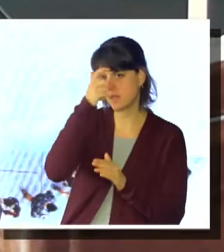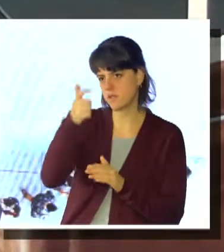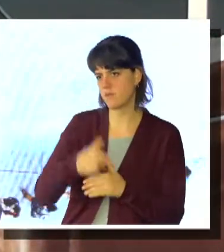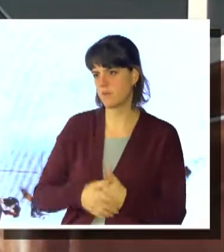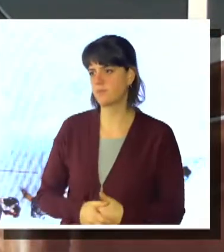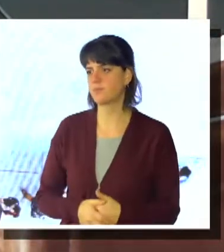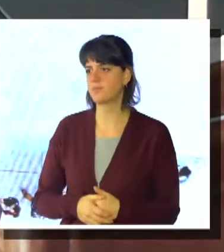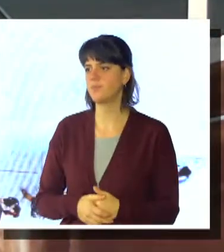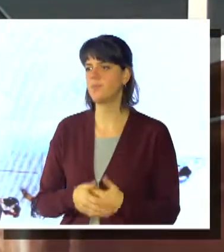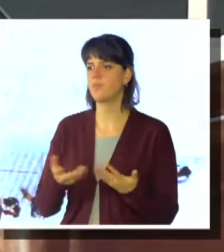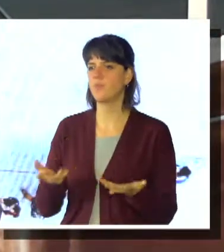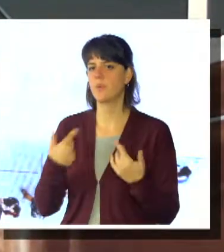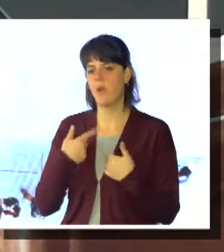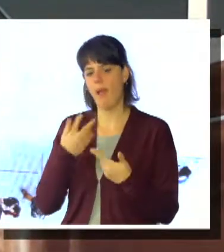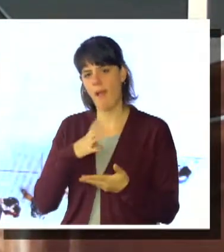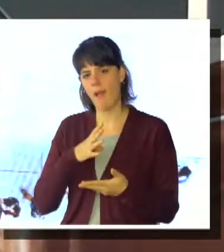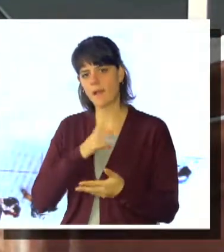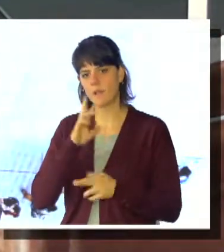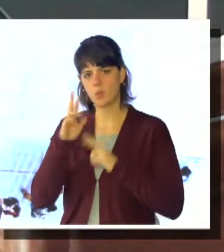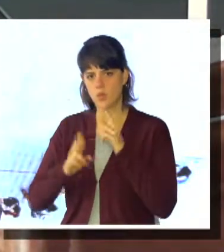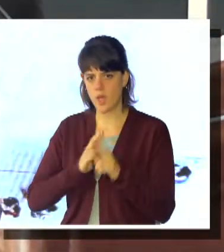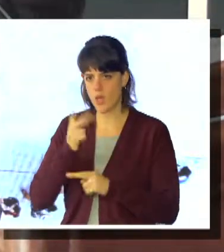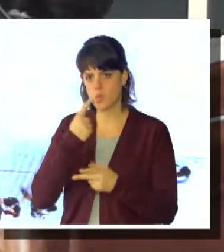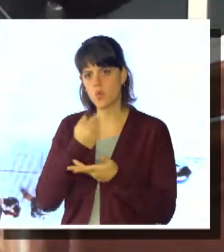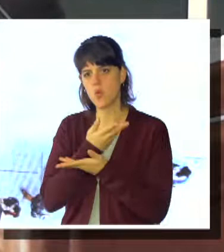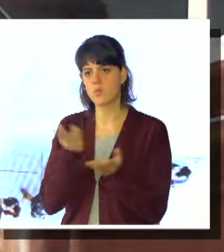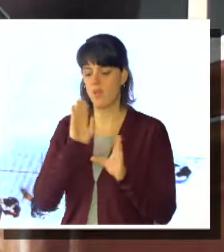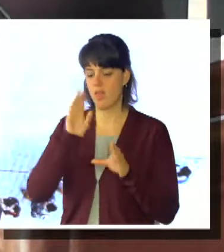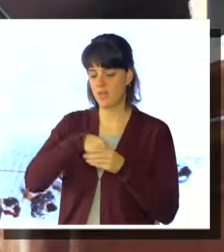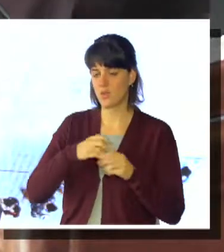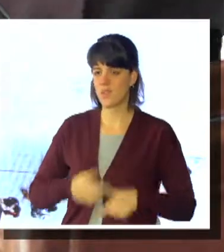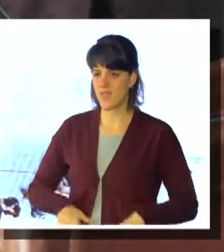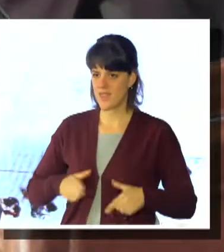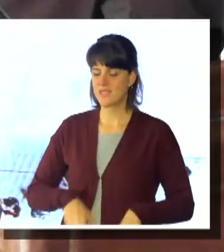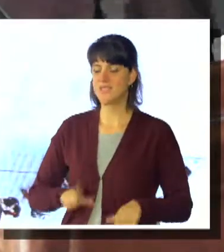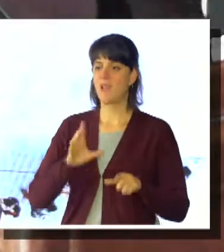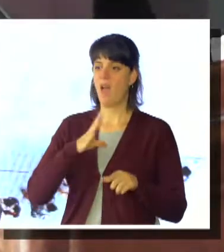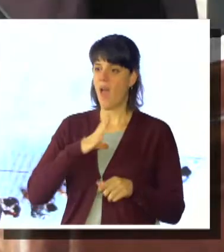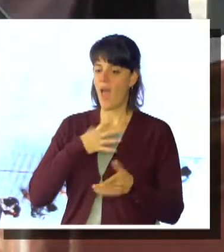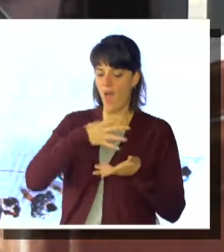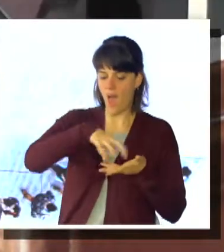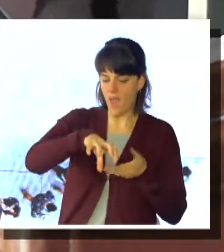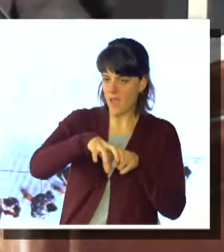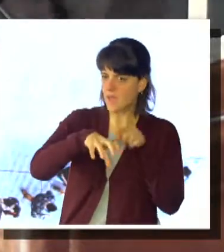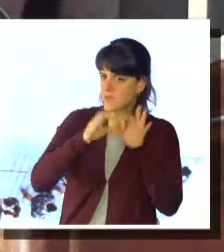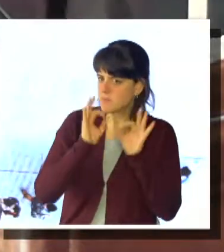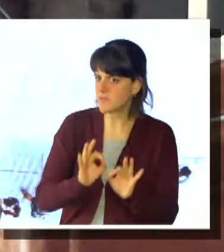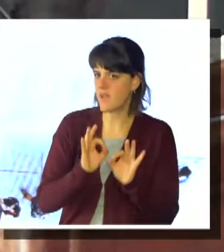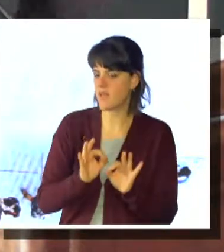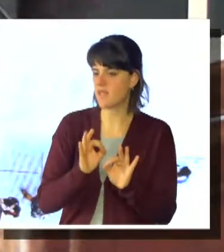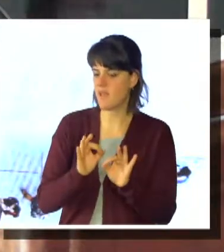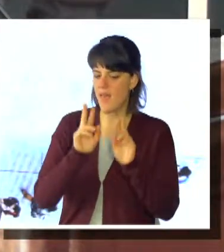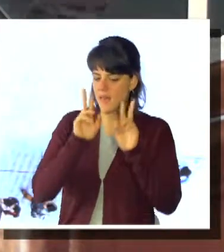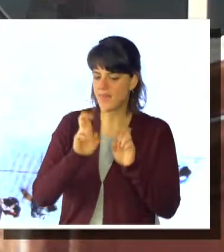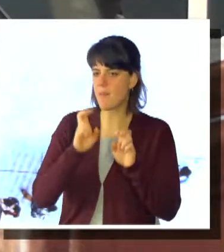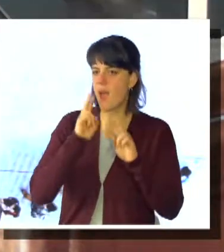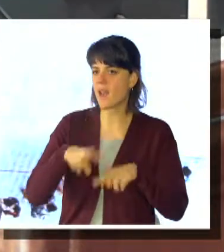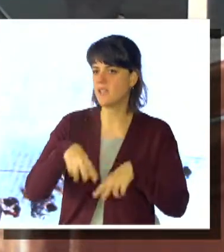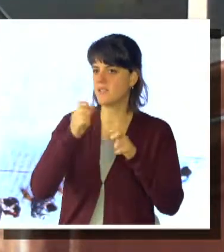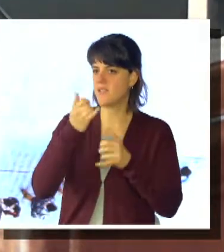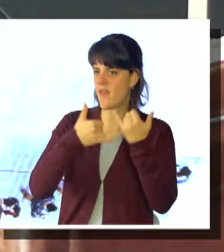de procedimientos, cuestión que no es menor. En la Intendencia de Montevideo contamos con un área especializada precisamente en esta temática de